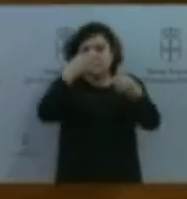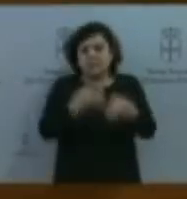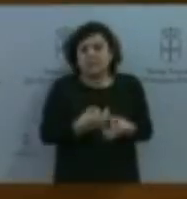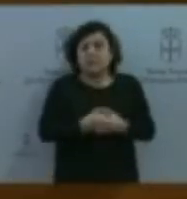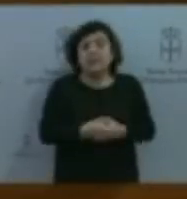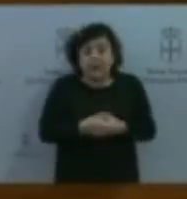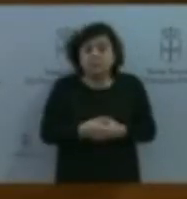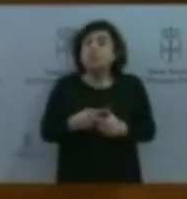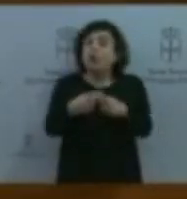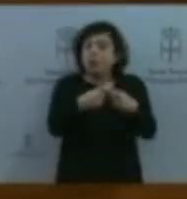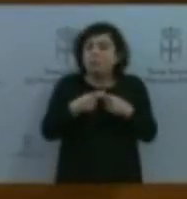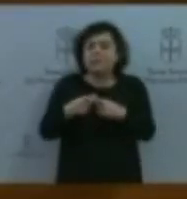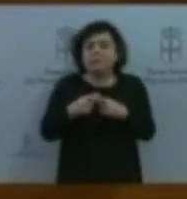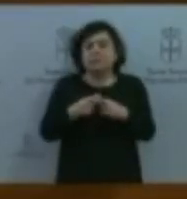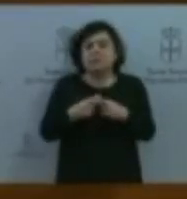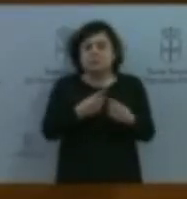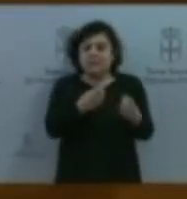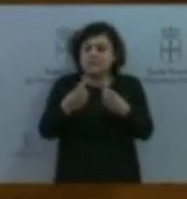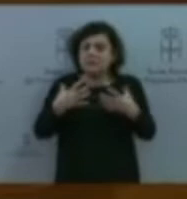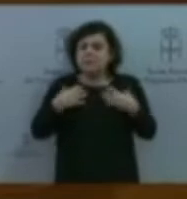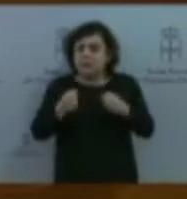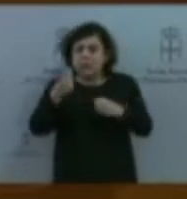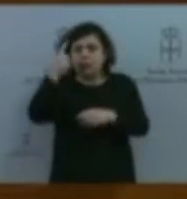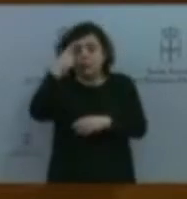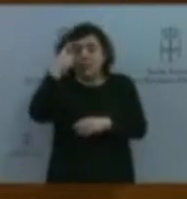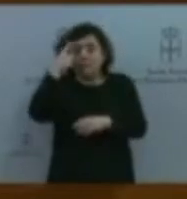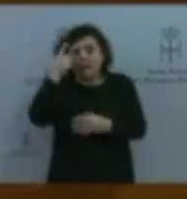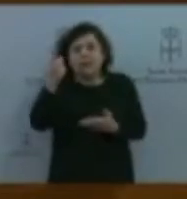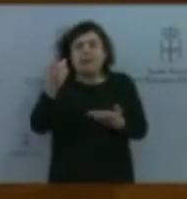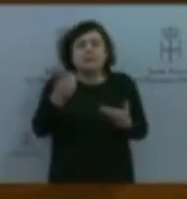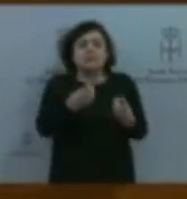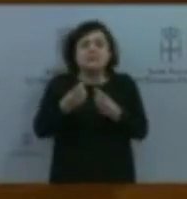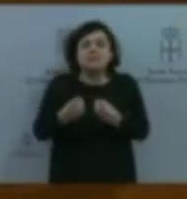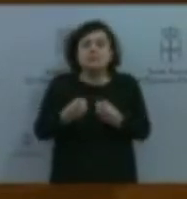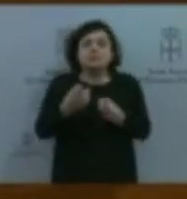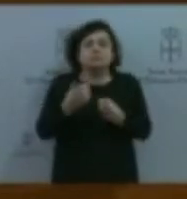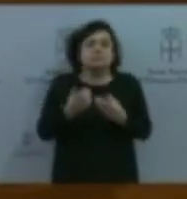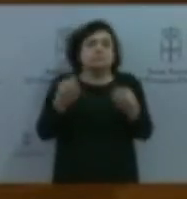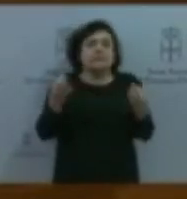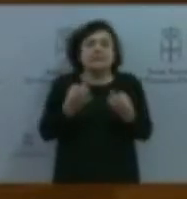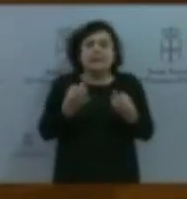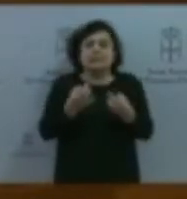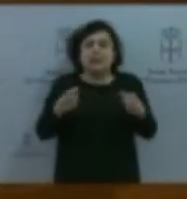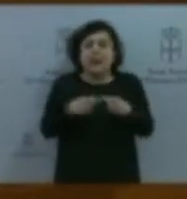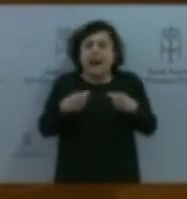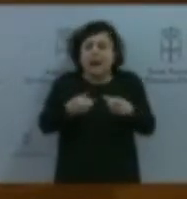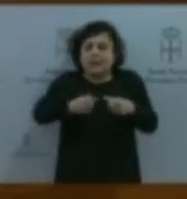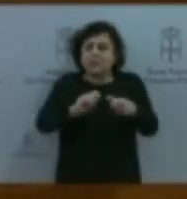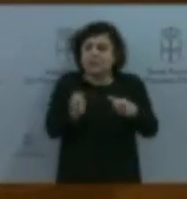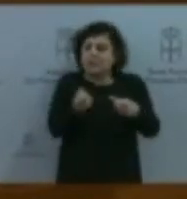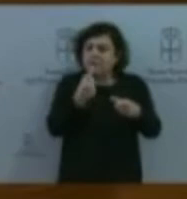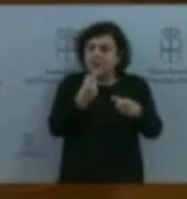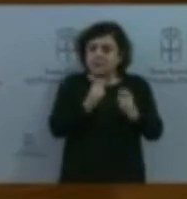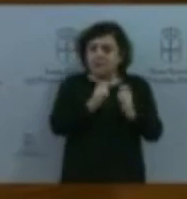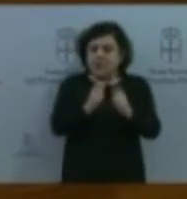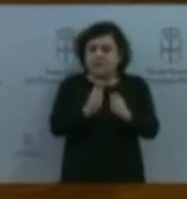creemos que el objetivo es reducir la receta de fármacos, o sea, no curar la incertidumbre y